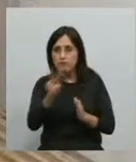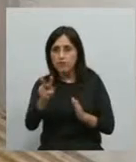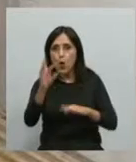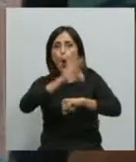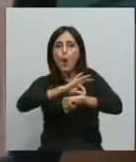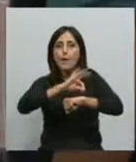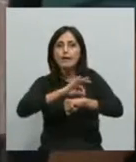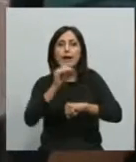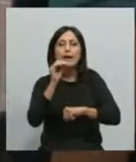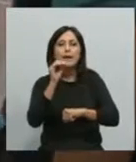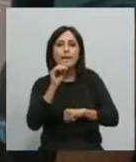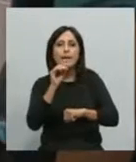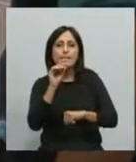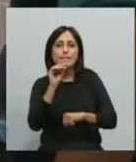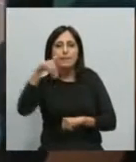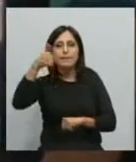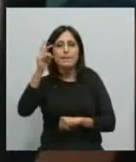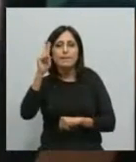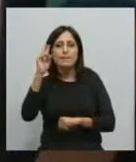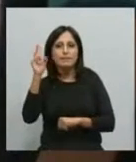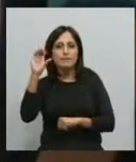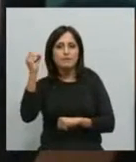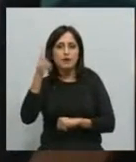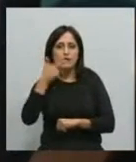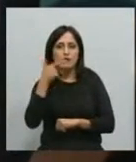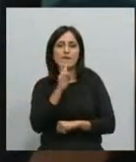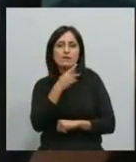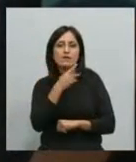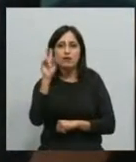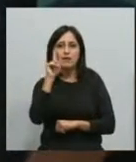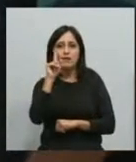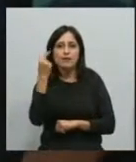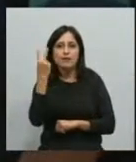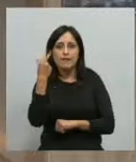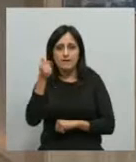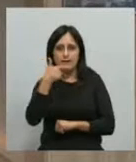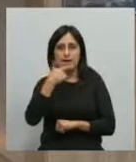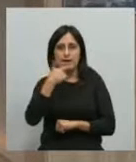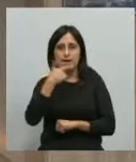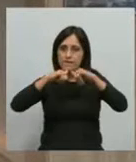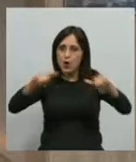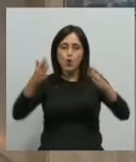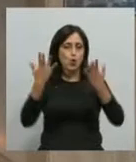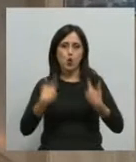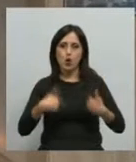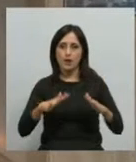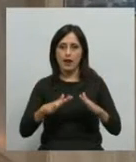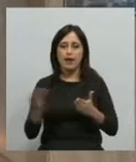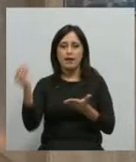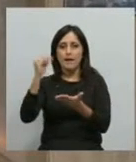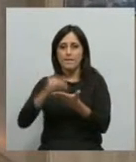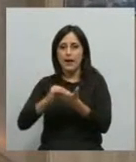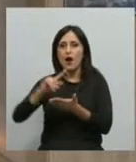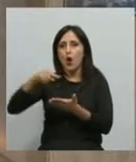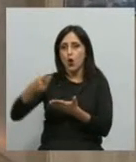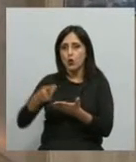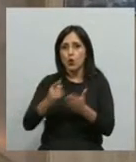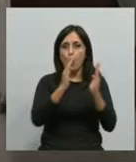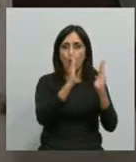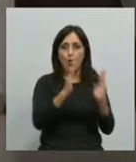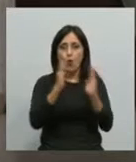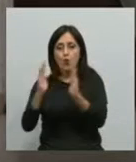doctor marco rivas es tu director del nosocomio atención en guardia normal la situación en consultores externos también había muchos médicos que estaban